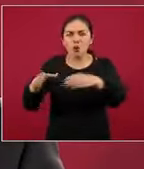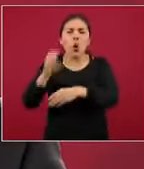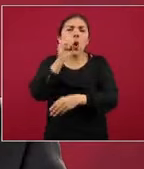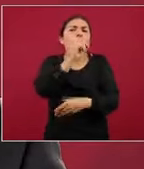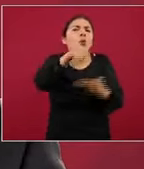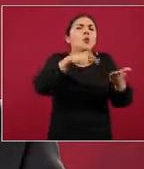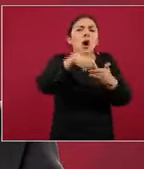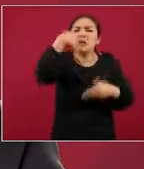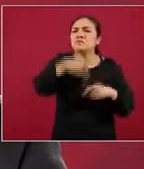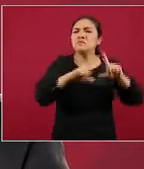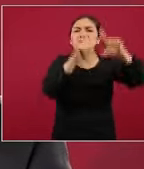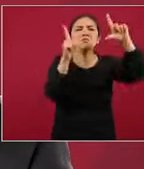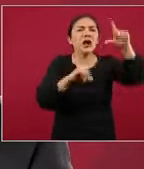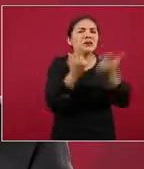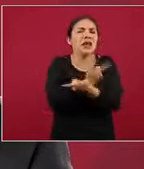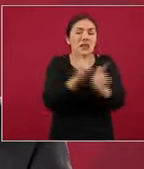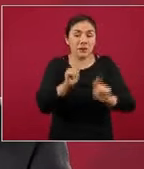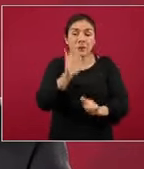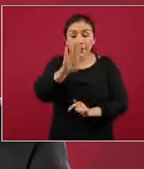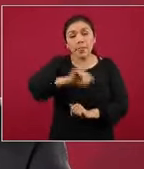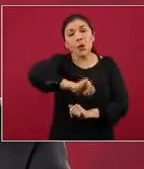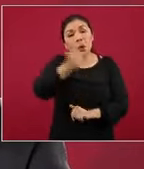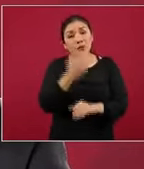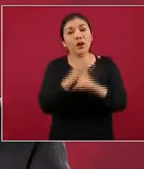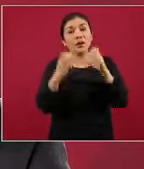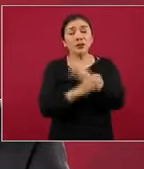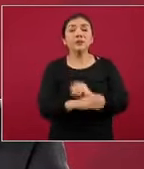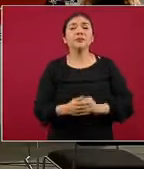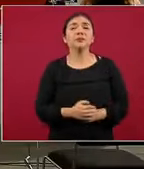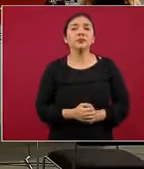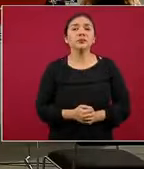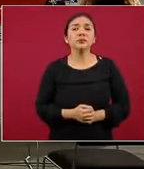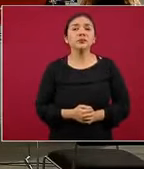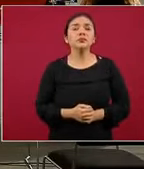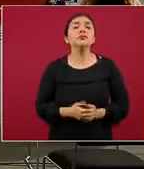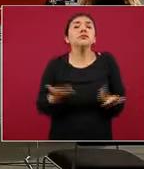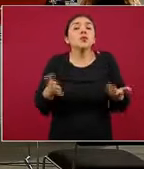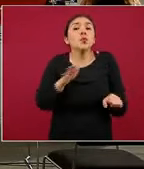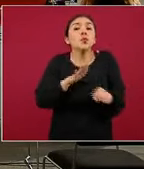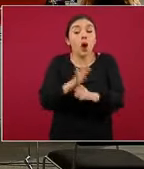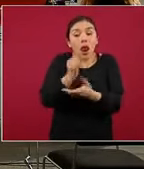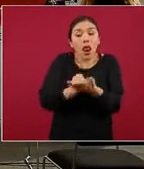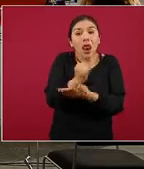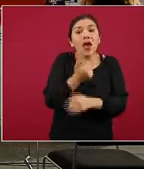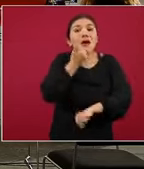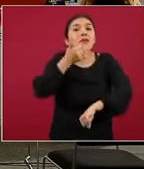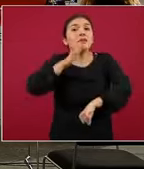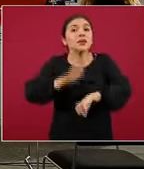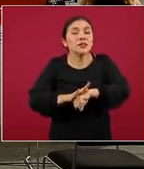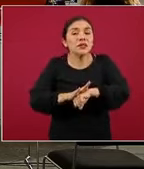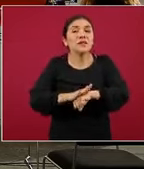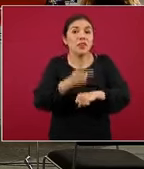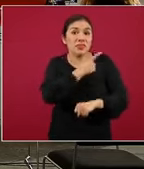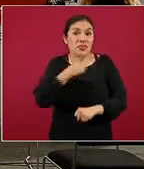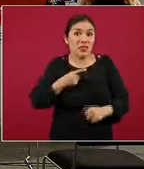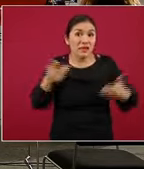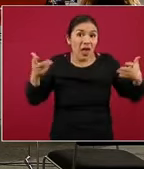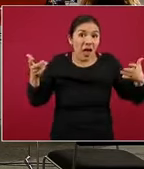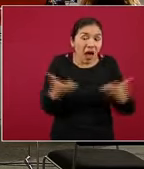cualquier parte del país. Ahora, por otro lado, respecto a las decisiones administrativas que deben